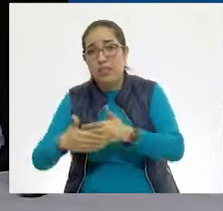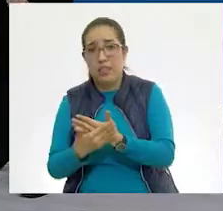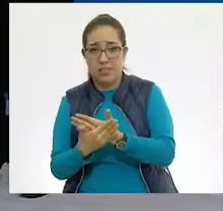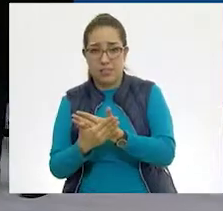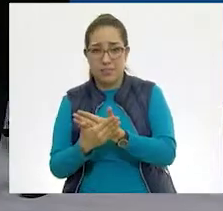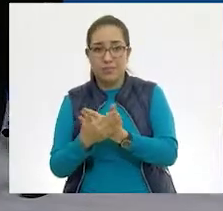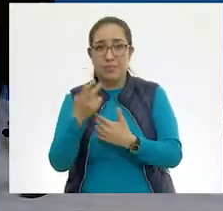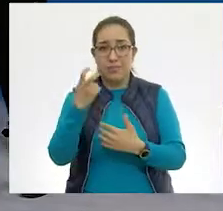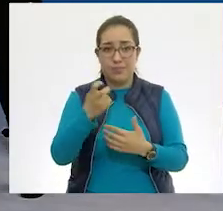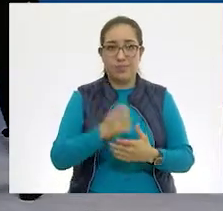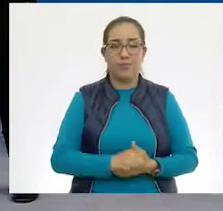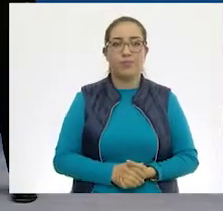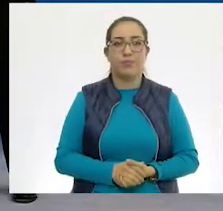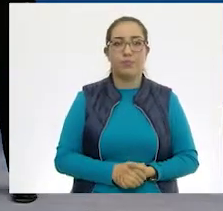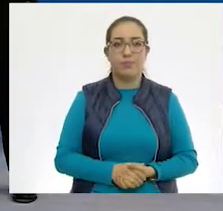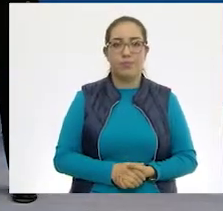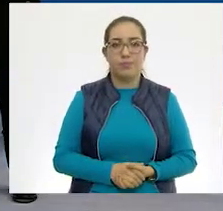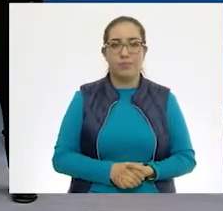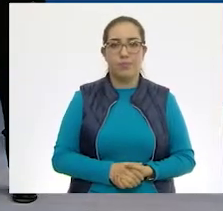ponerlo de este lado.